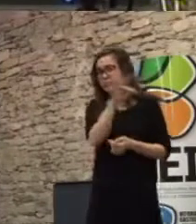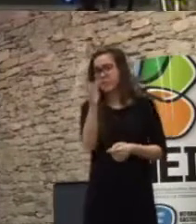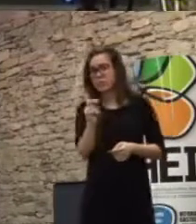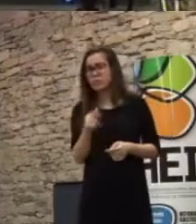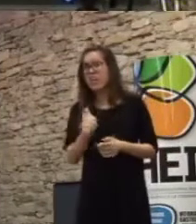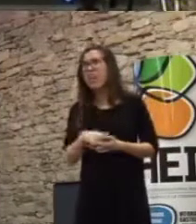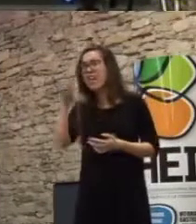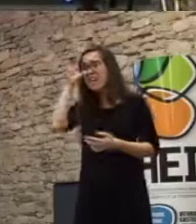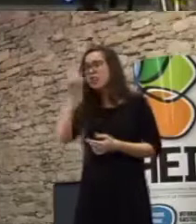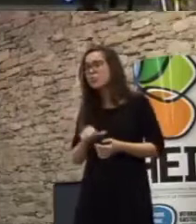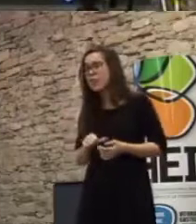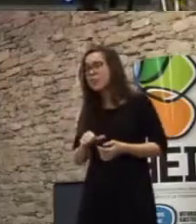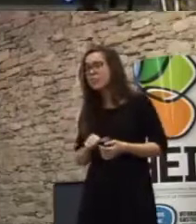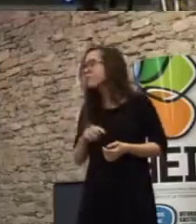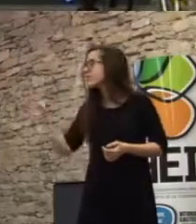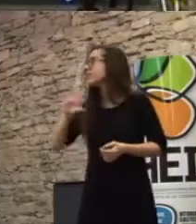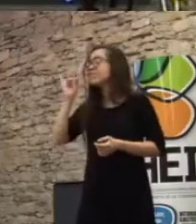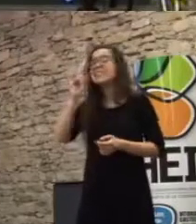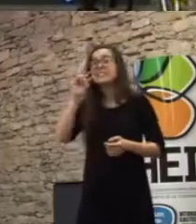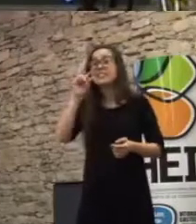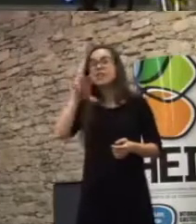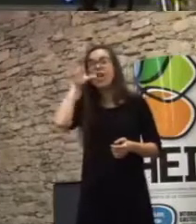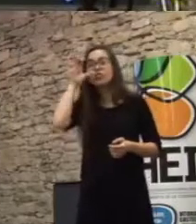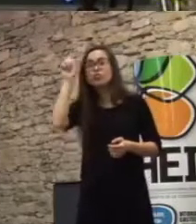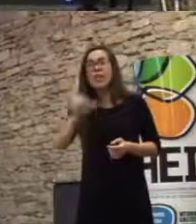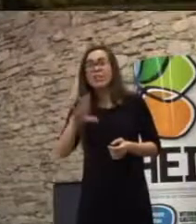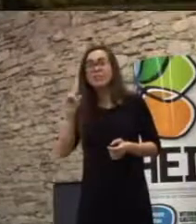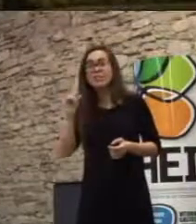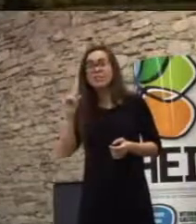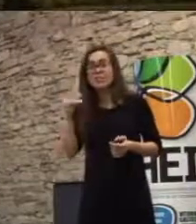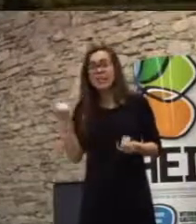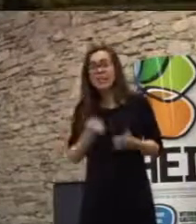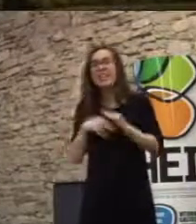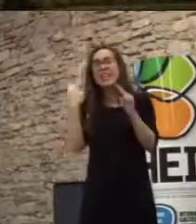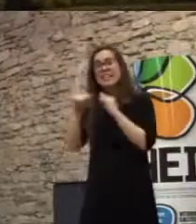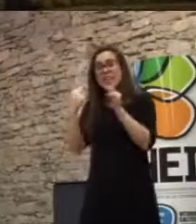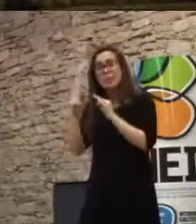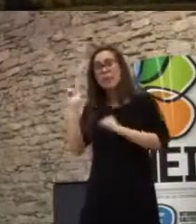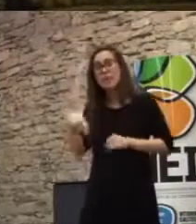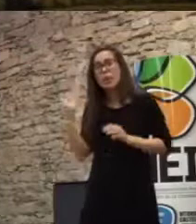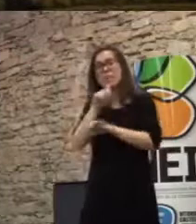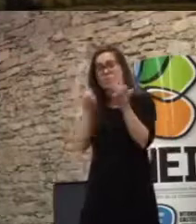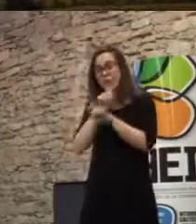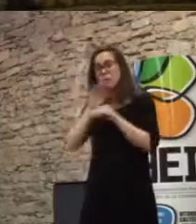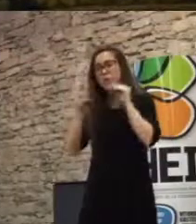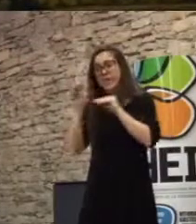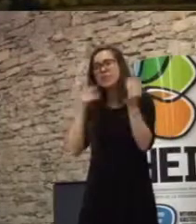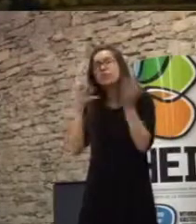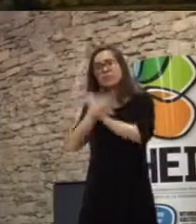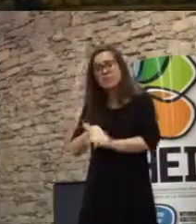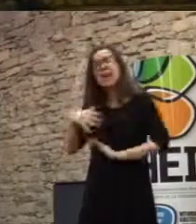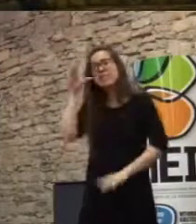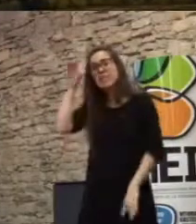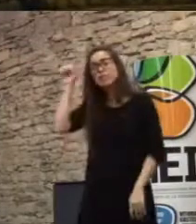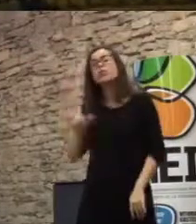si está escuchando si la está escuchando la está para la frase 'no y le está respondiendo a sus preguntas por lo tanto está escuchando a la persona